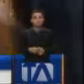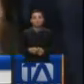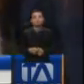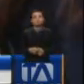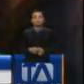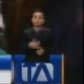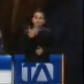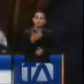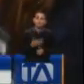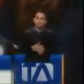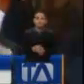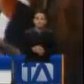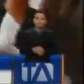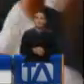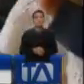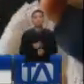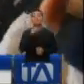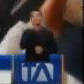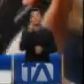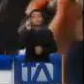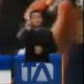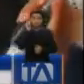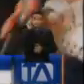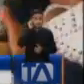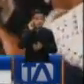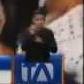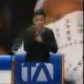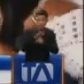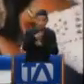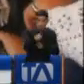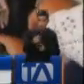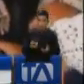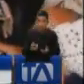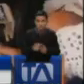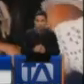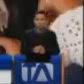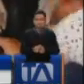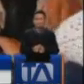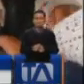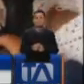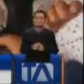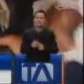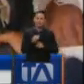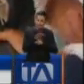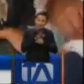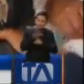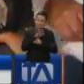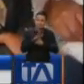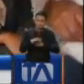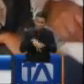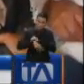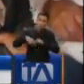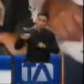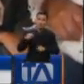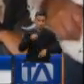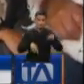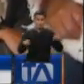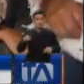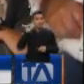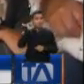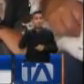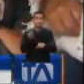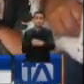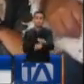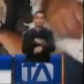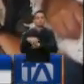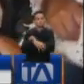Muchísimas gracias, mi señora. ¿Ha sido usted alguna vez víctima de acoso o lo ha visto? De acoso y de robos, porque no son, las mujeres somos las